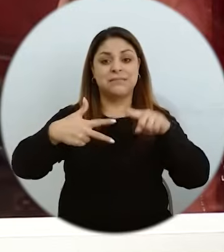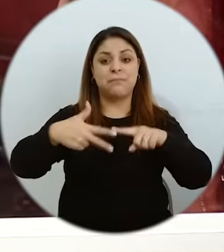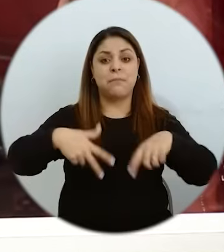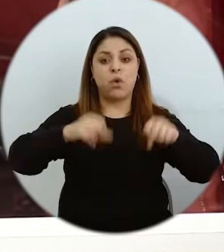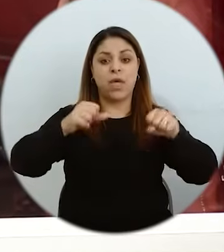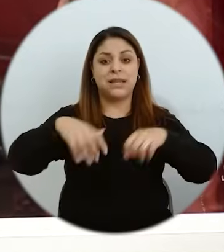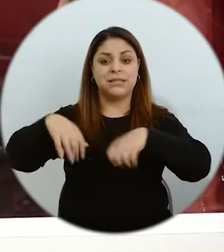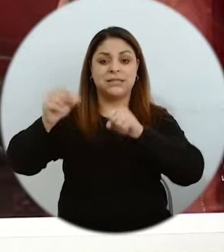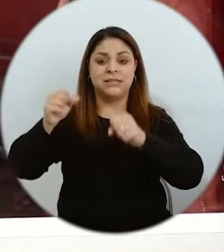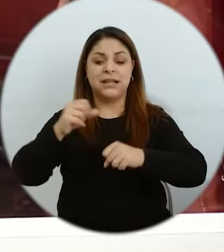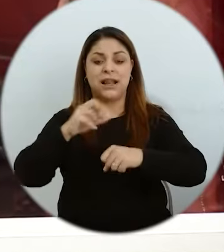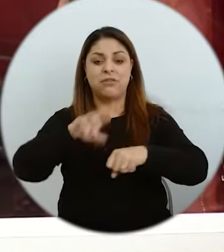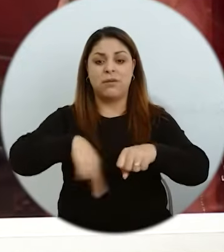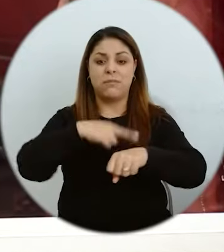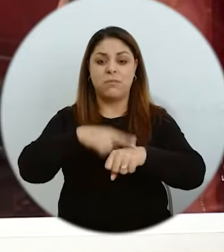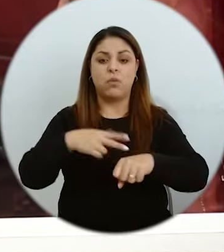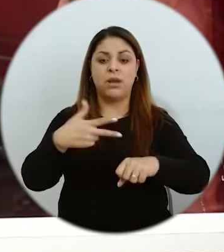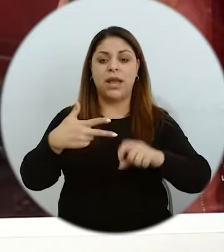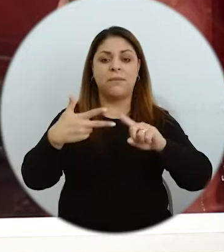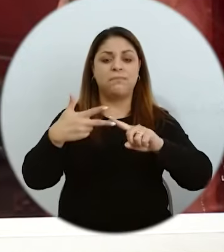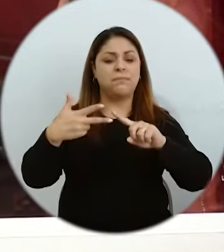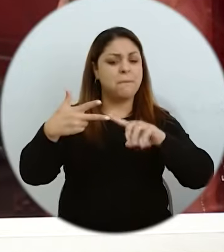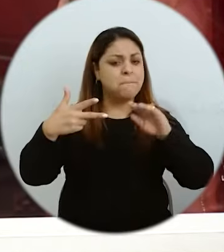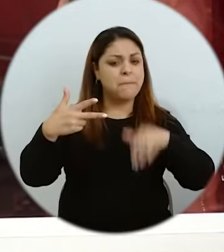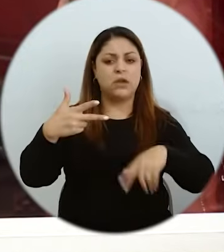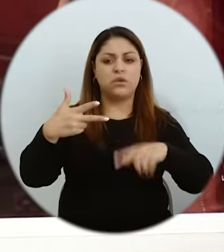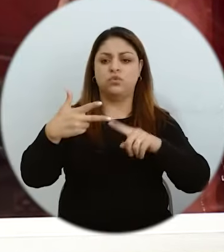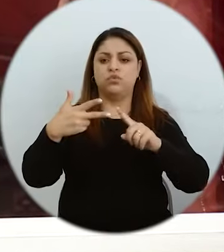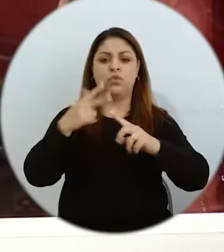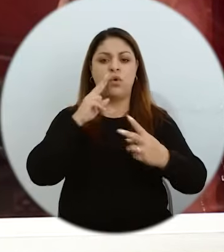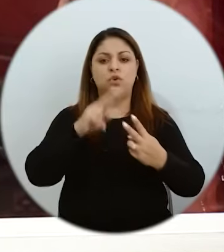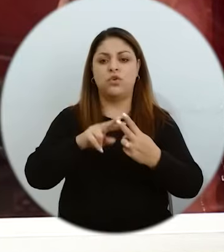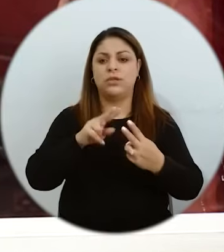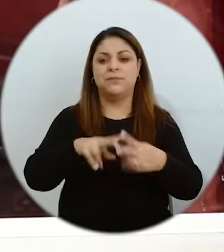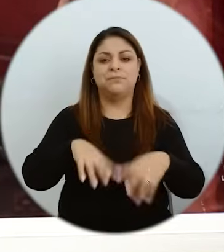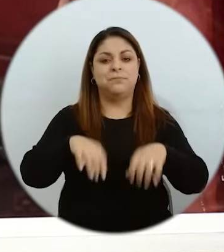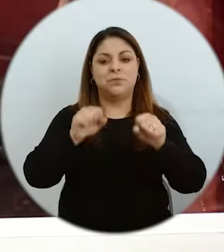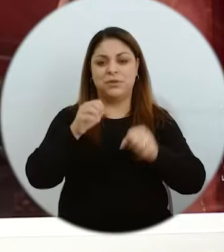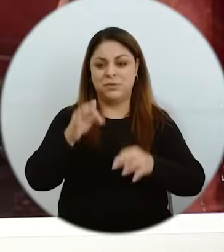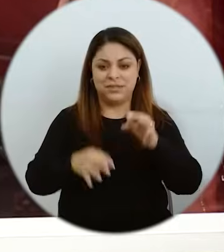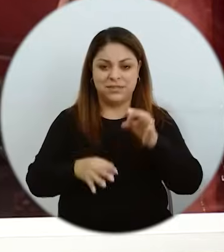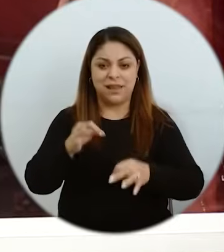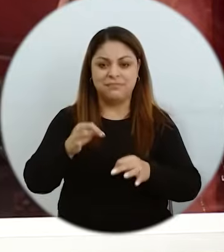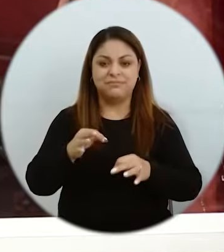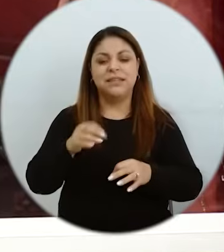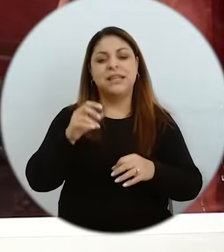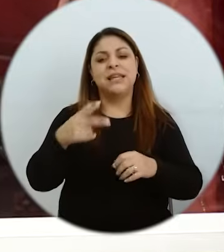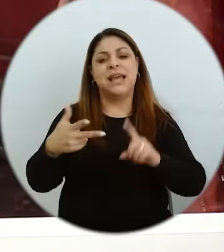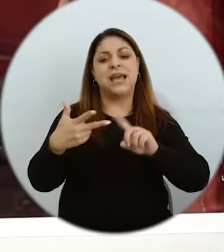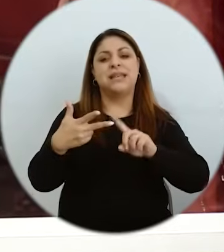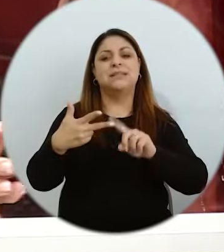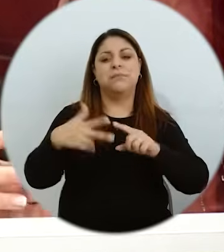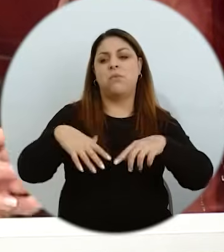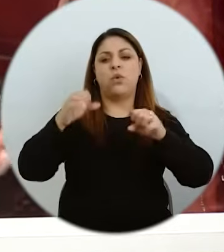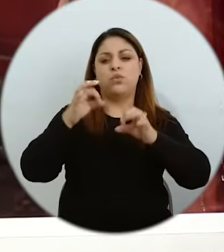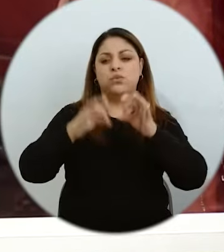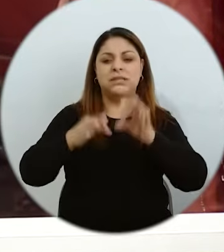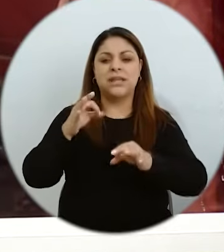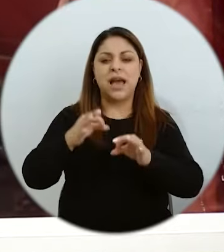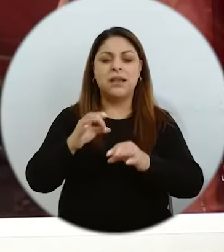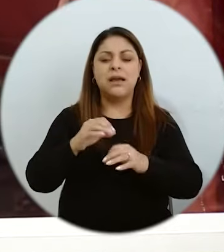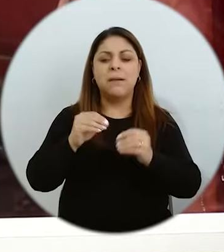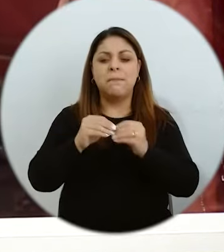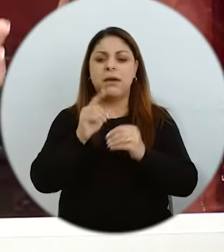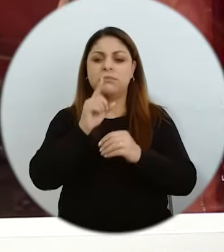que de los tres poderes de la República, el que menos conocemos es el Poder Judicial. Ha sido